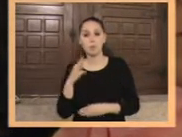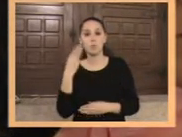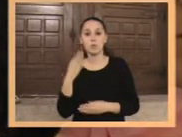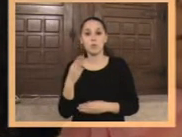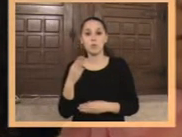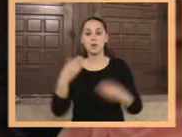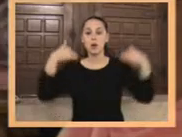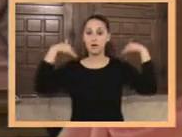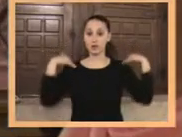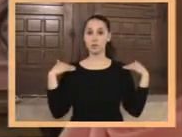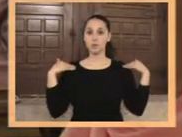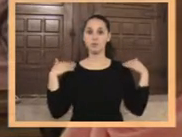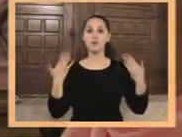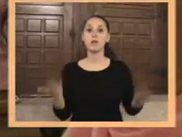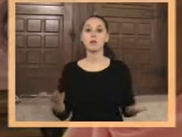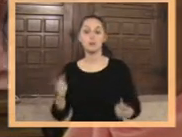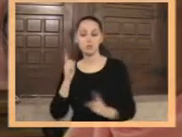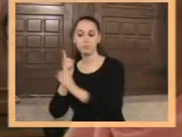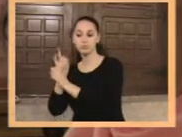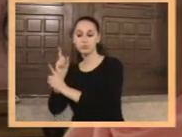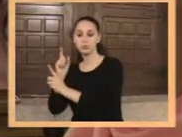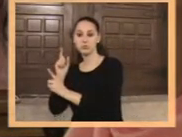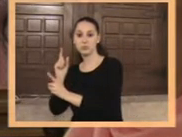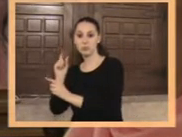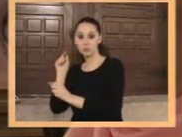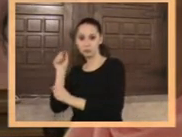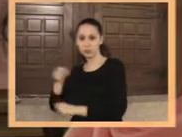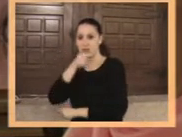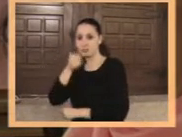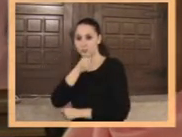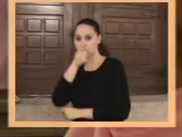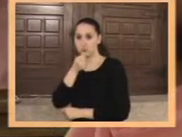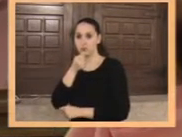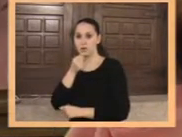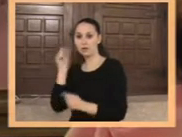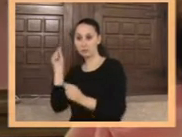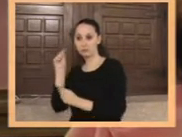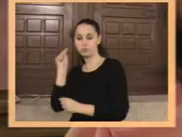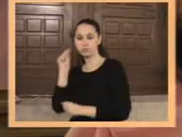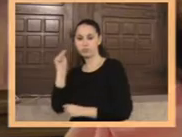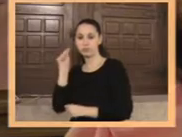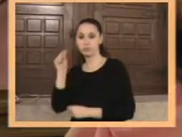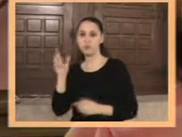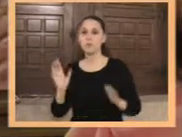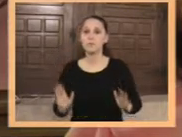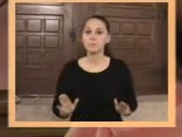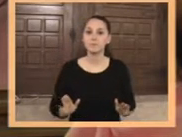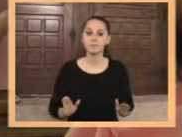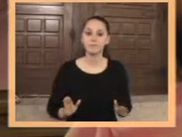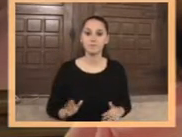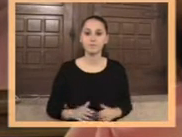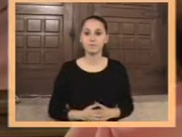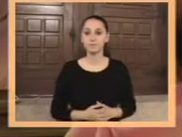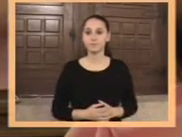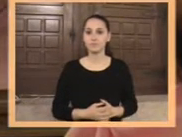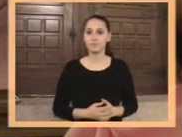de socialista presidido por el señor Vara. Pero claro, acto seguido luego decimos, pero me voy a reunir con el señor Vara a ver si nos puede ayudar a Plasencia porque necesitamos